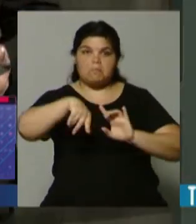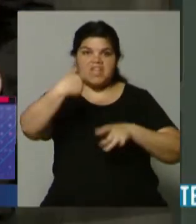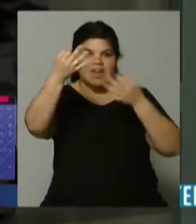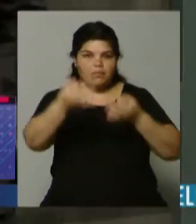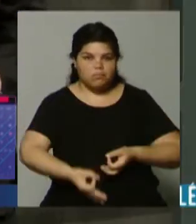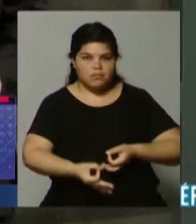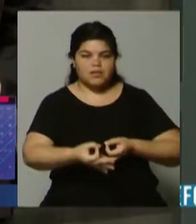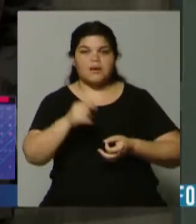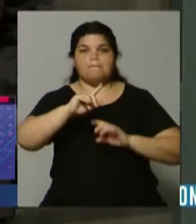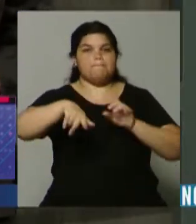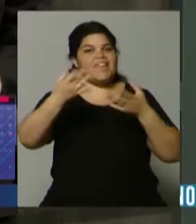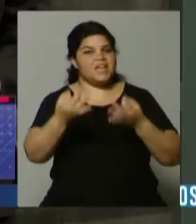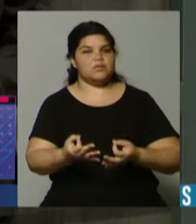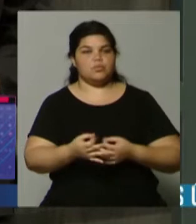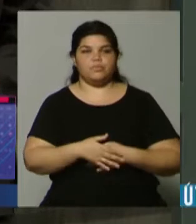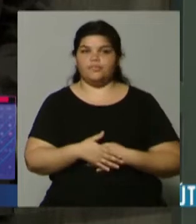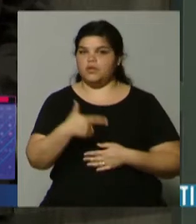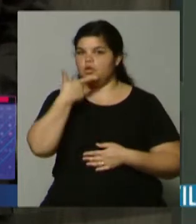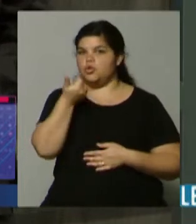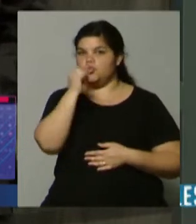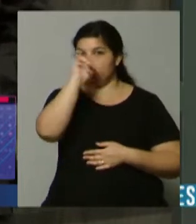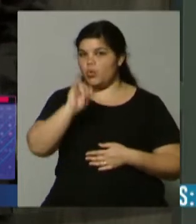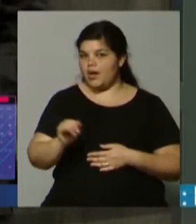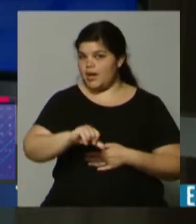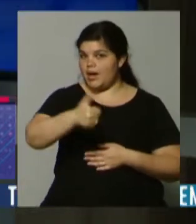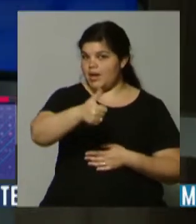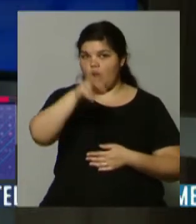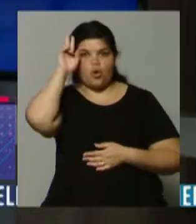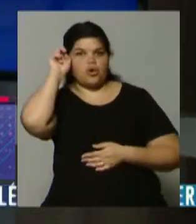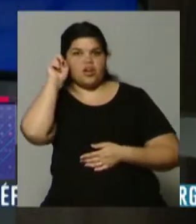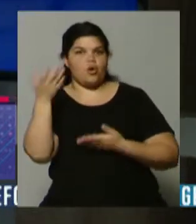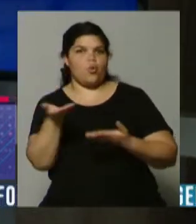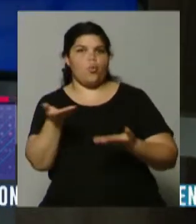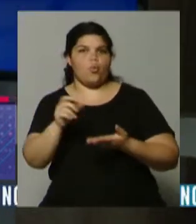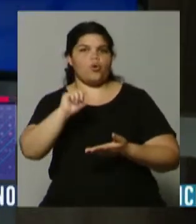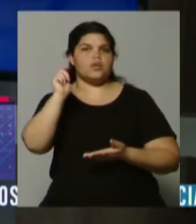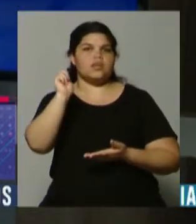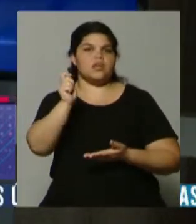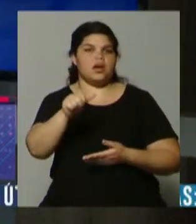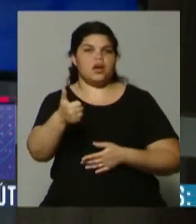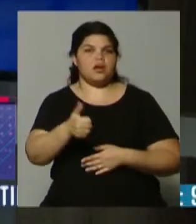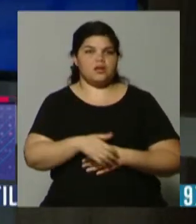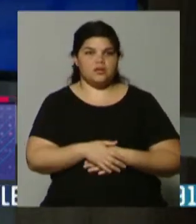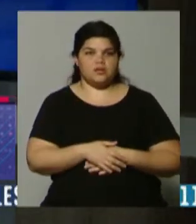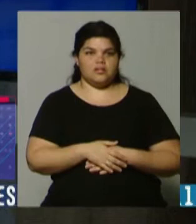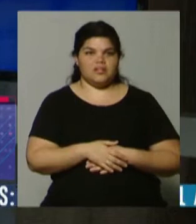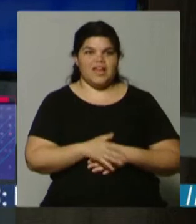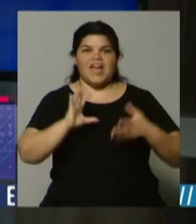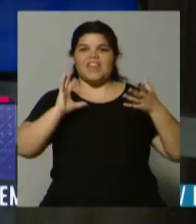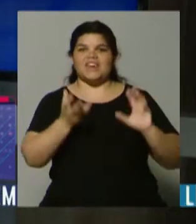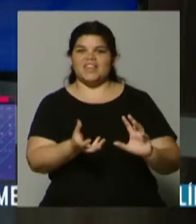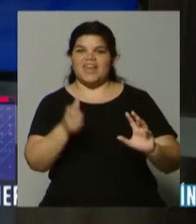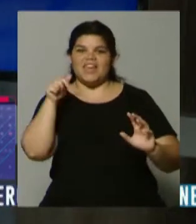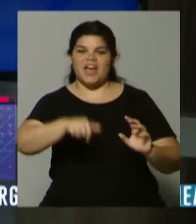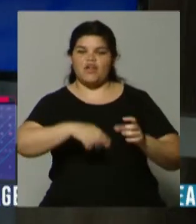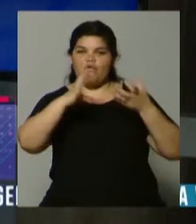Julio, ¿gana efectivamente Suárez esta elección o la gana Cornejo? Bueno, la gana la estrategia de provincialización de la elección, que tiene